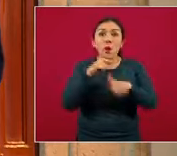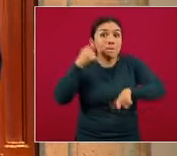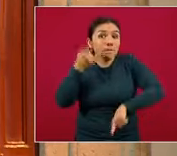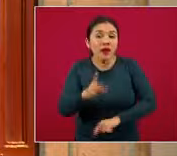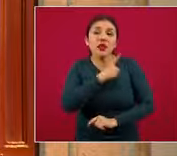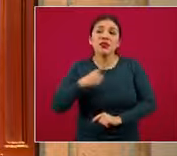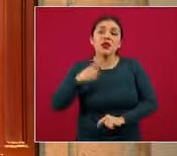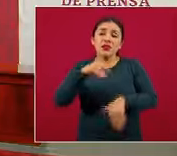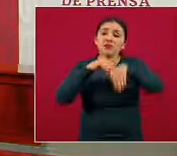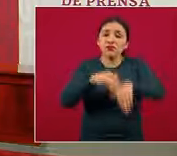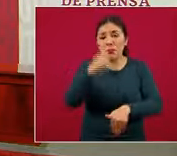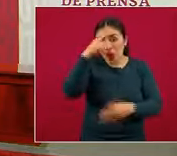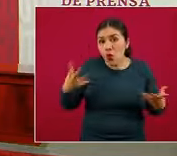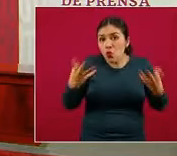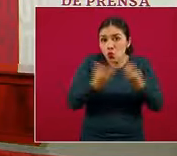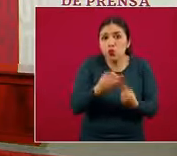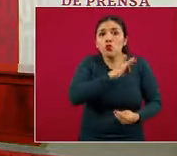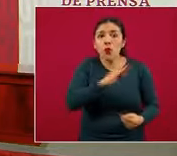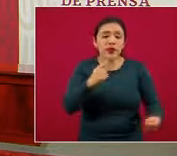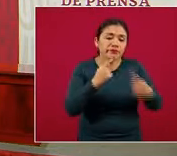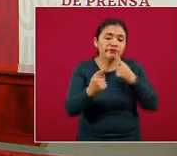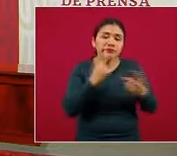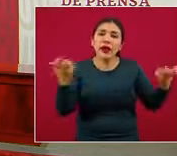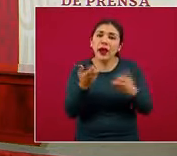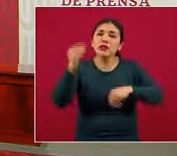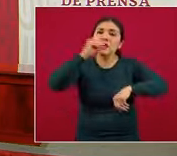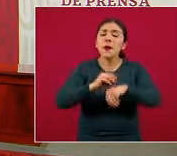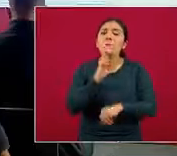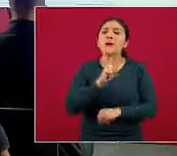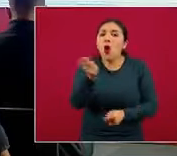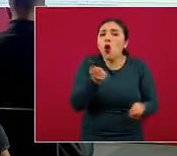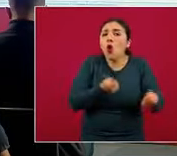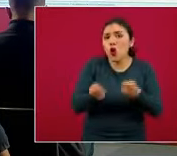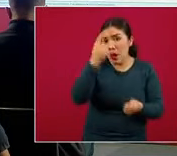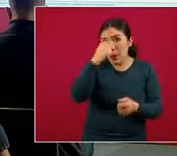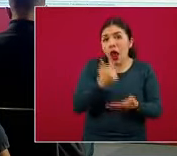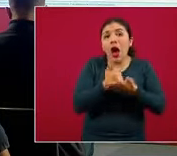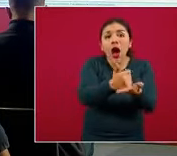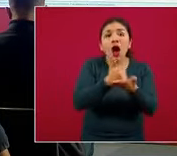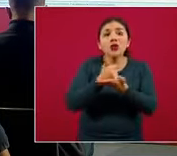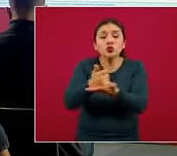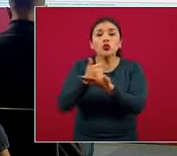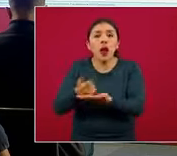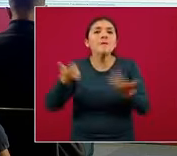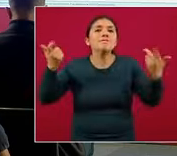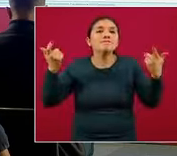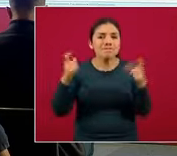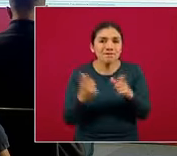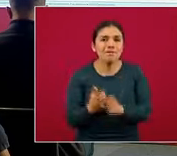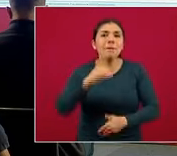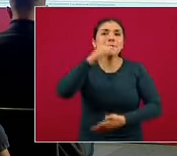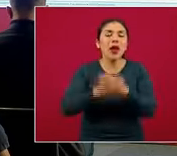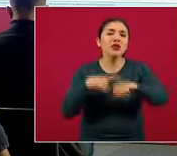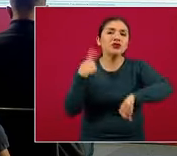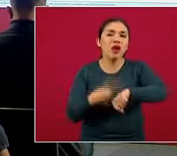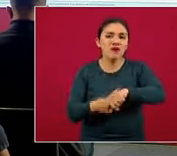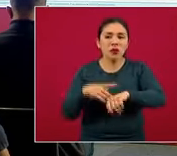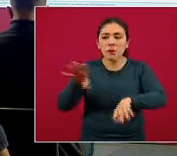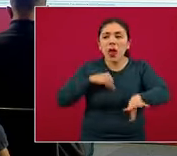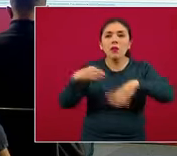municipales, para todos juntos poder implementar las mejores medidas que nos ayuden en cada región a disminuir los contagios y por lo